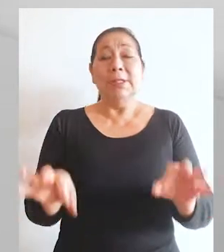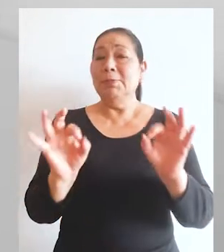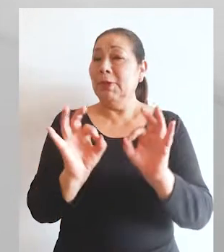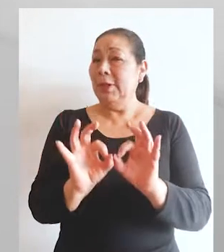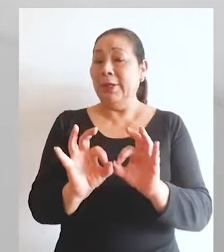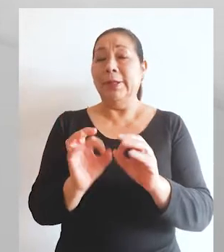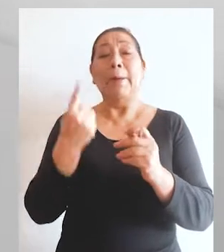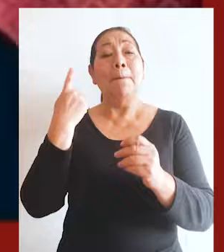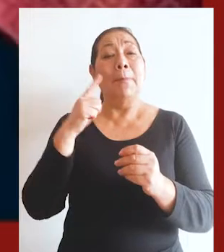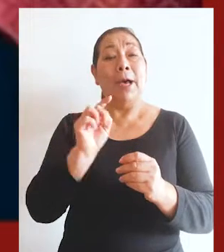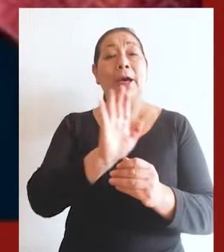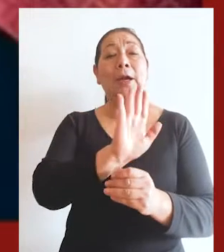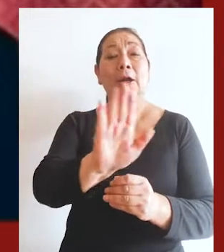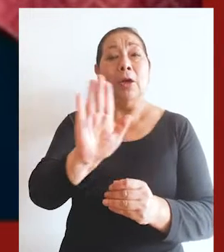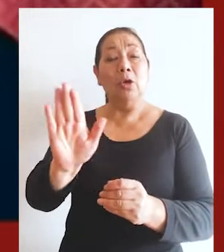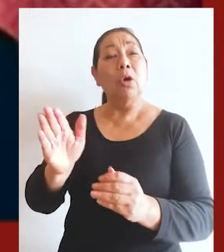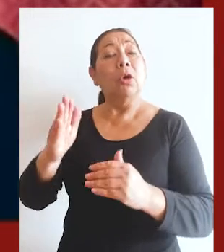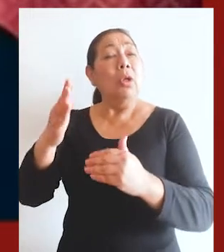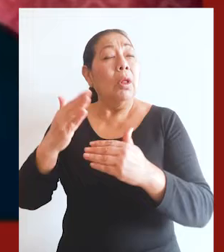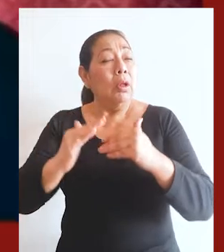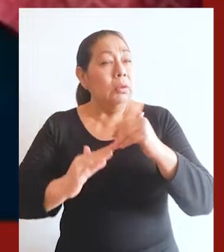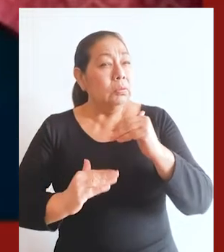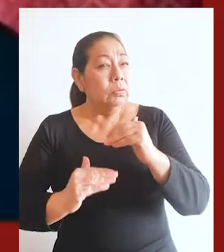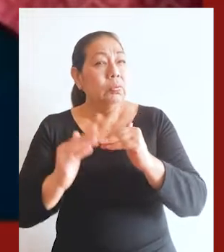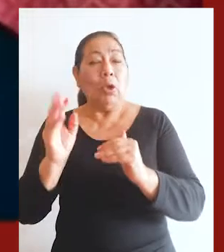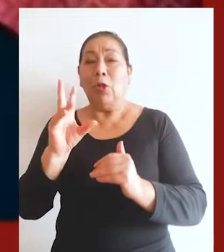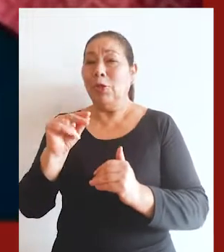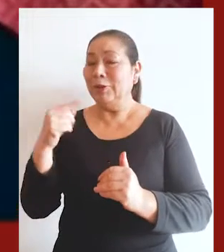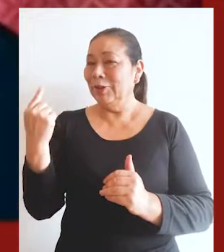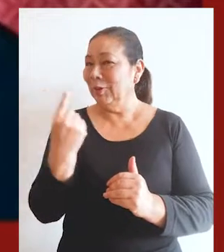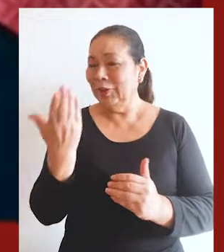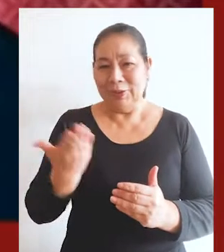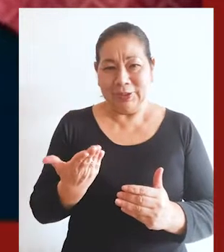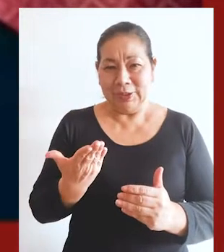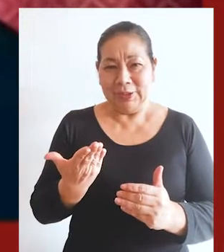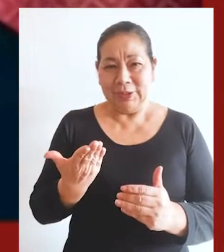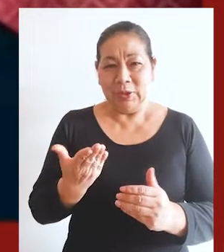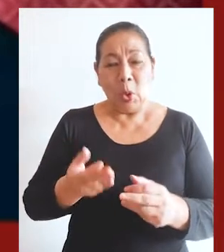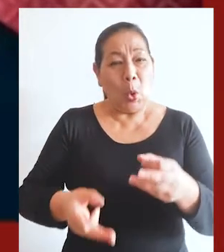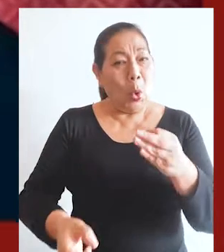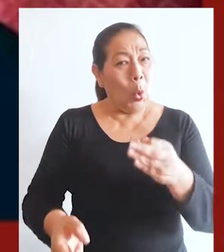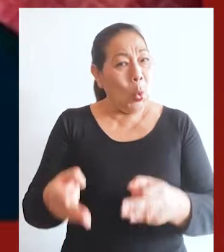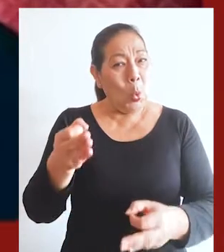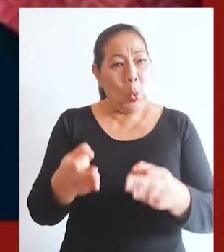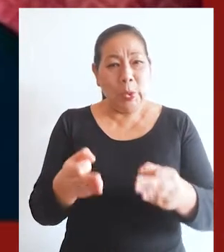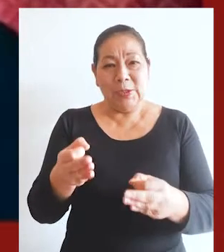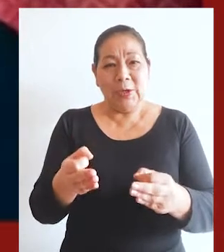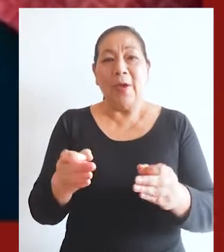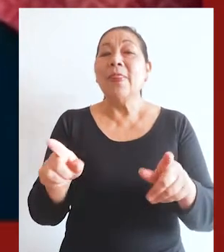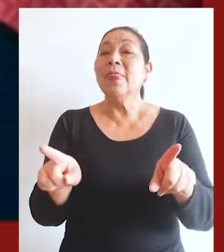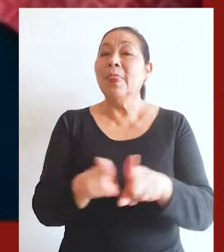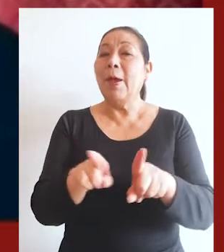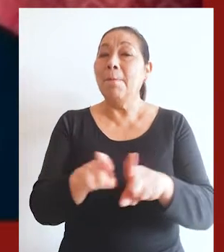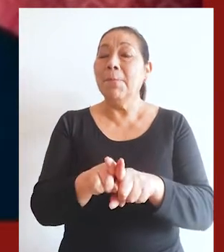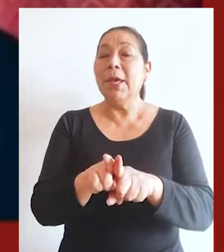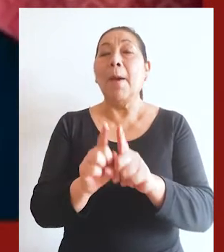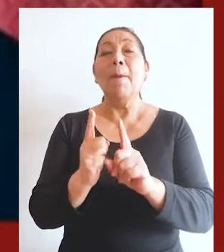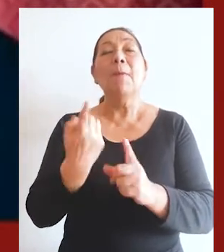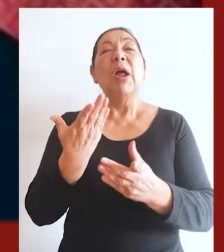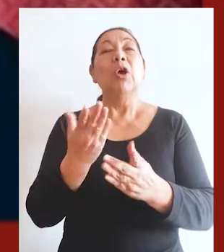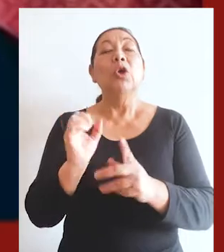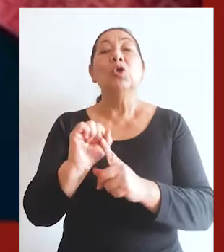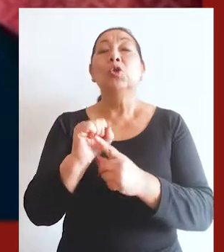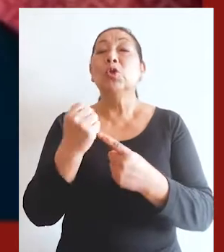pieza fundamental para ir construyendo no solamente el edificio jurídico, sino también el